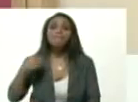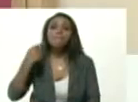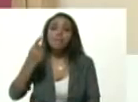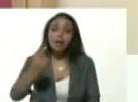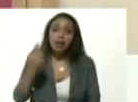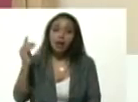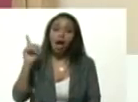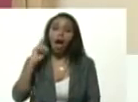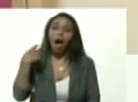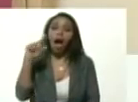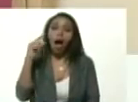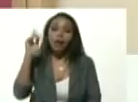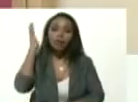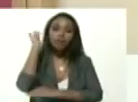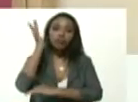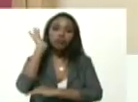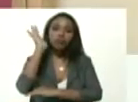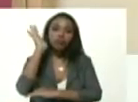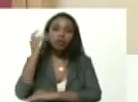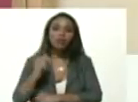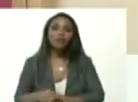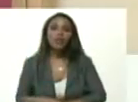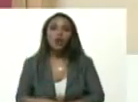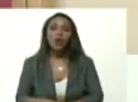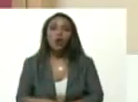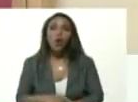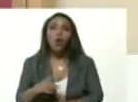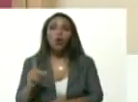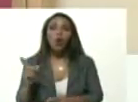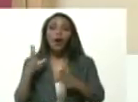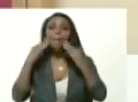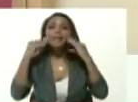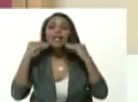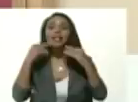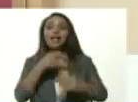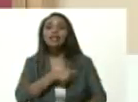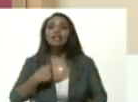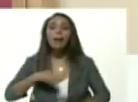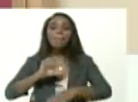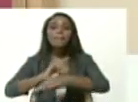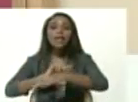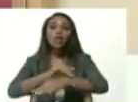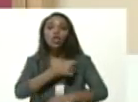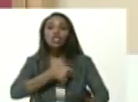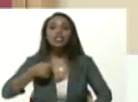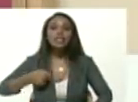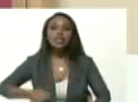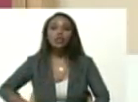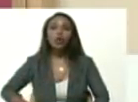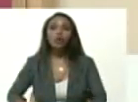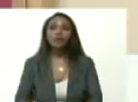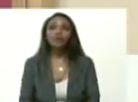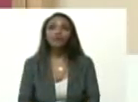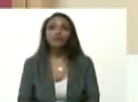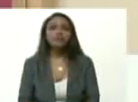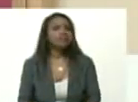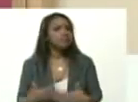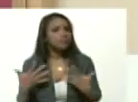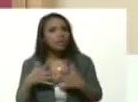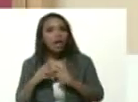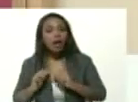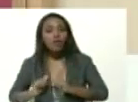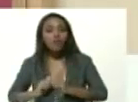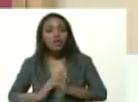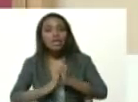una conferencia con expertos chinos, los médicos chinos que dirigieron